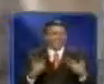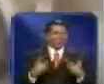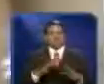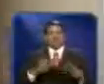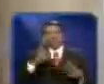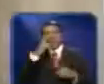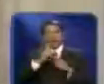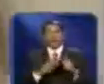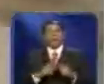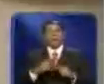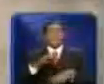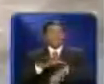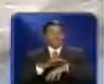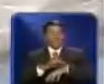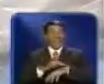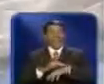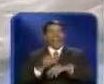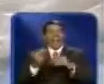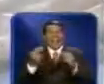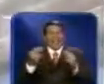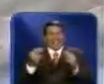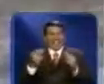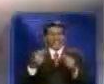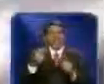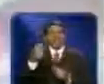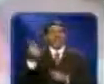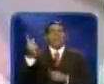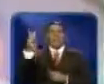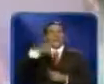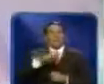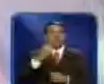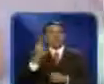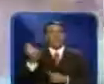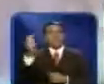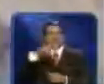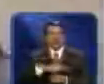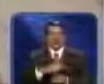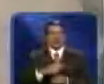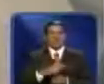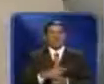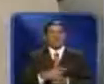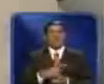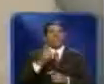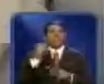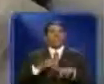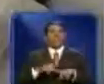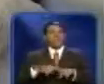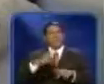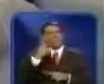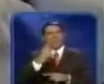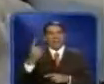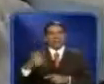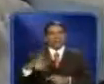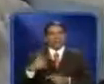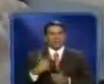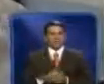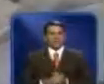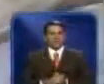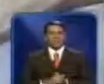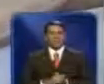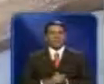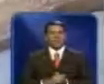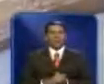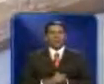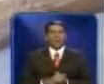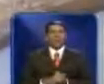Las personas con la piel grasosa se la pueden aplicar una vez al mes o cada tres meses, dependiendo de cómo ellas vayan sintiendo su piel. Realmente no